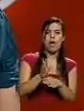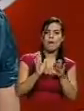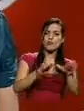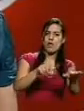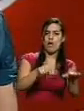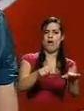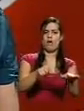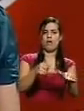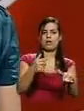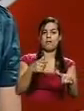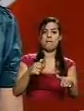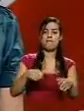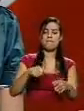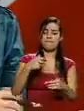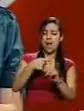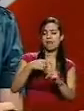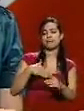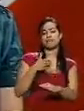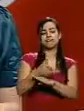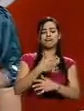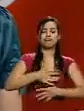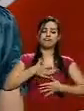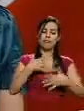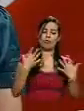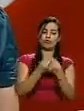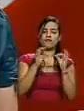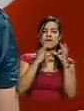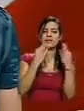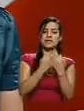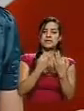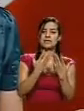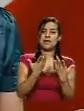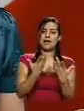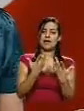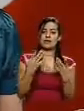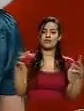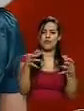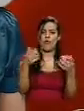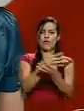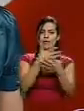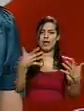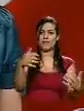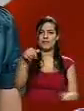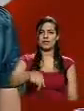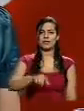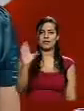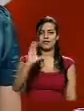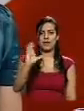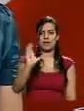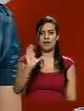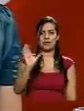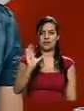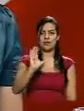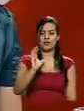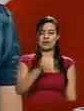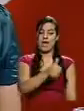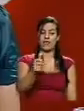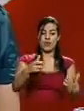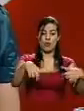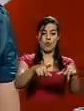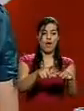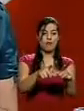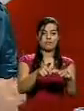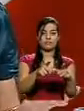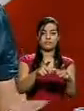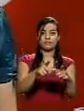y disfrutar con su familia, con este colectivo inmenso que es Caracas, pues cada uno de esos